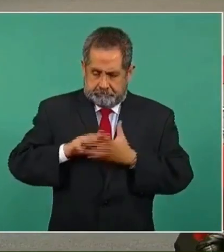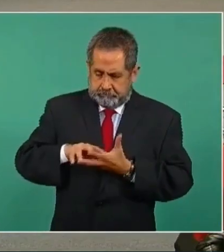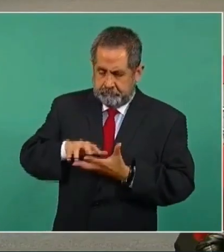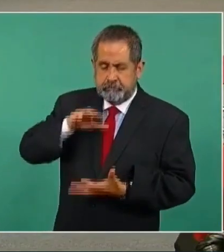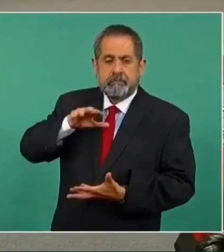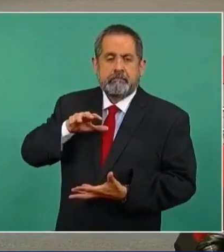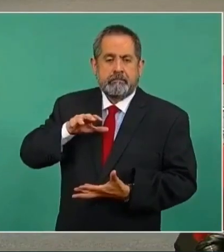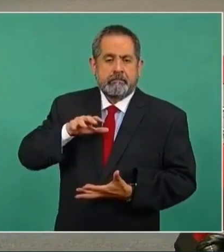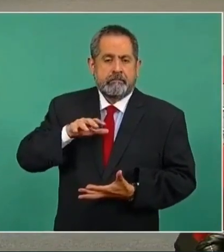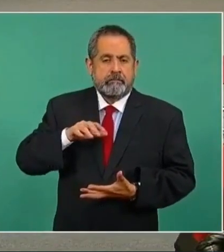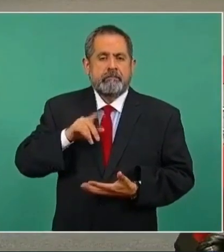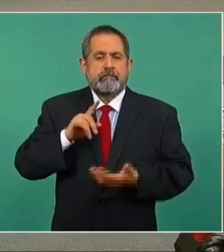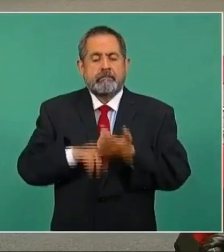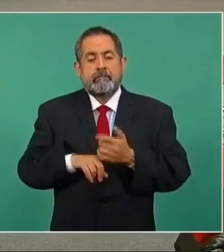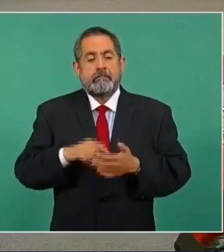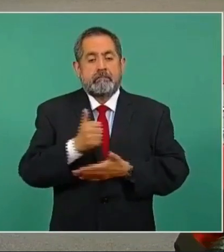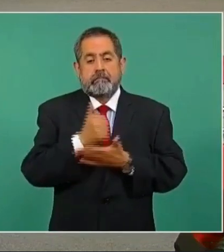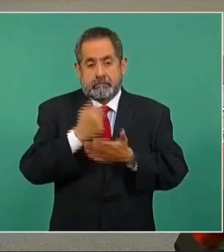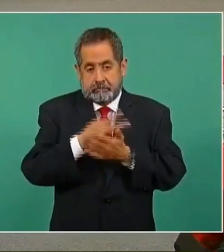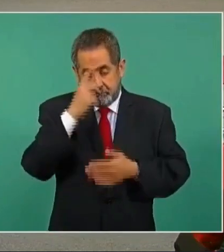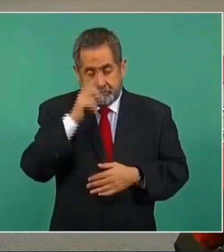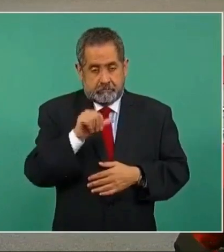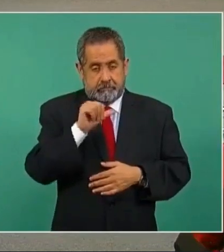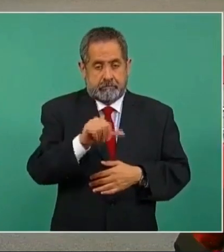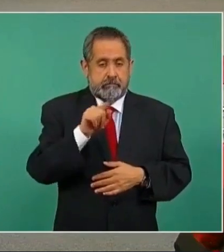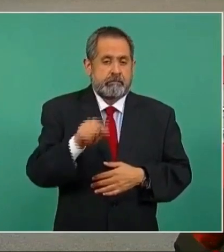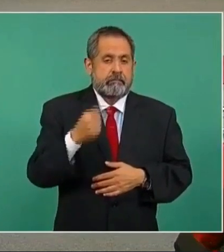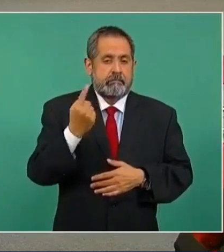Les decía yo, 16.1 la Ciudad de México,